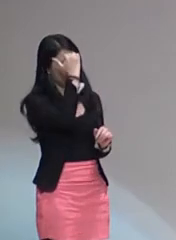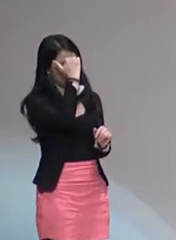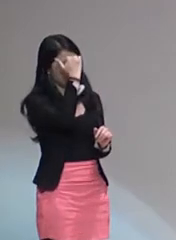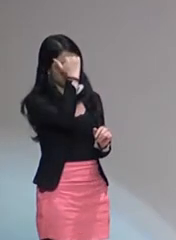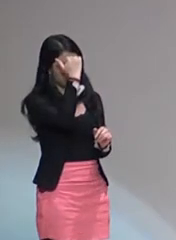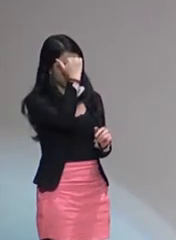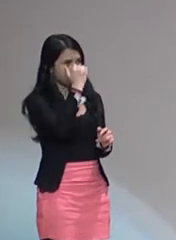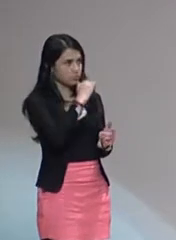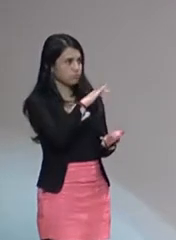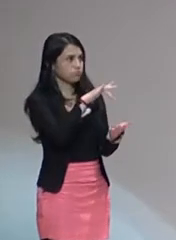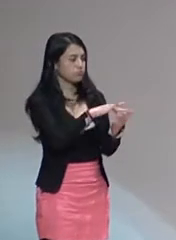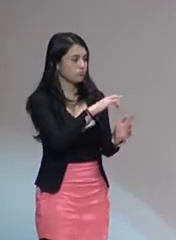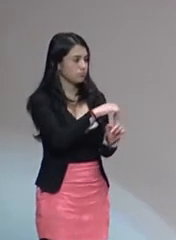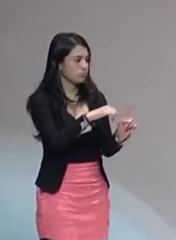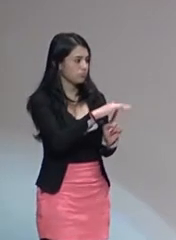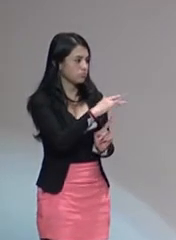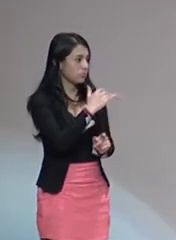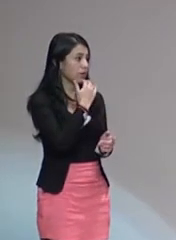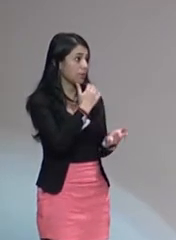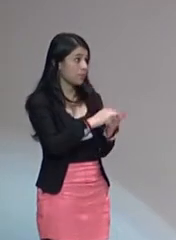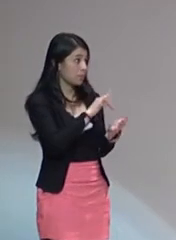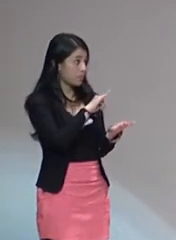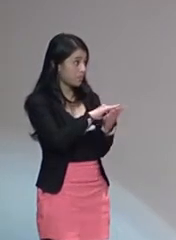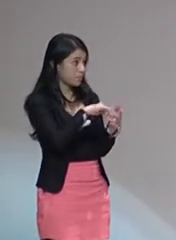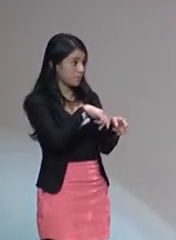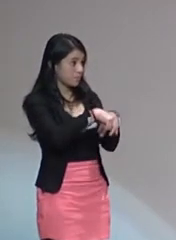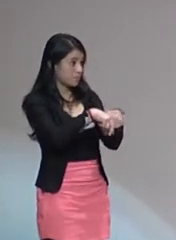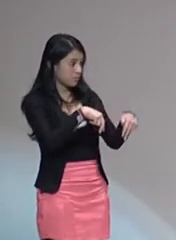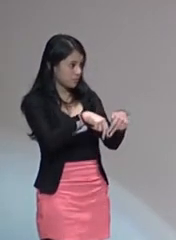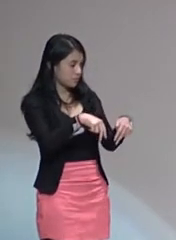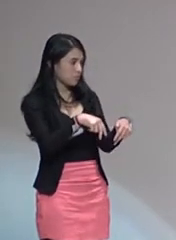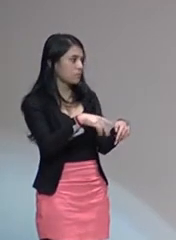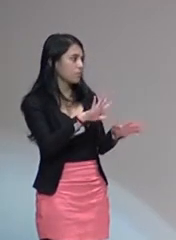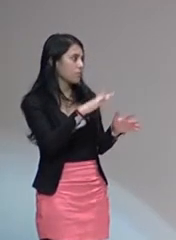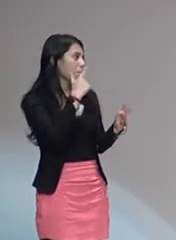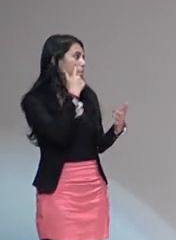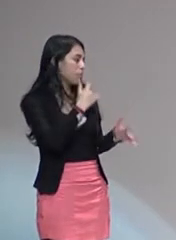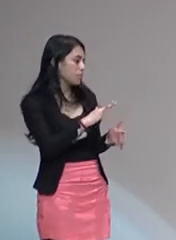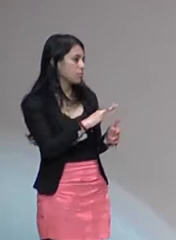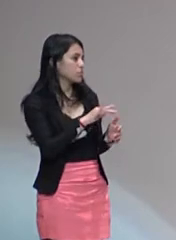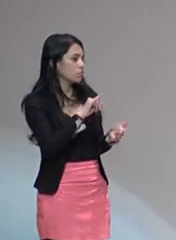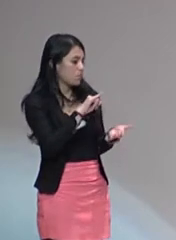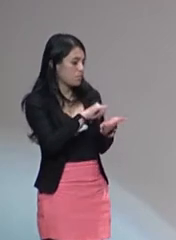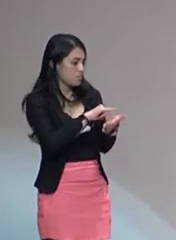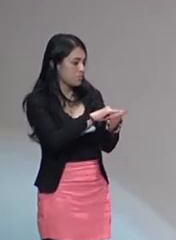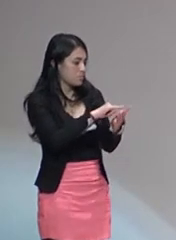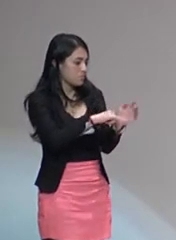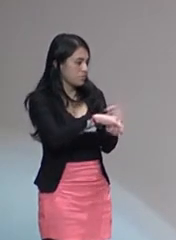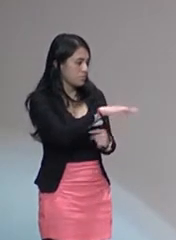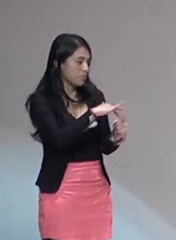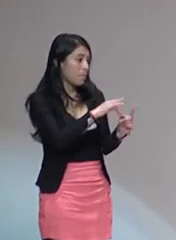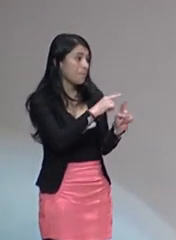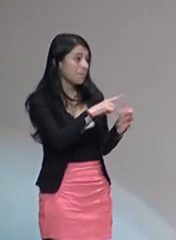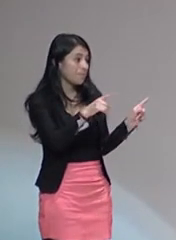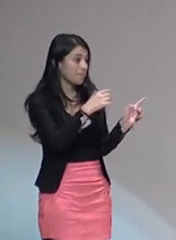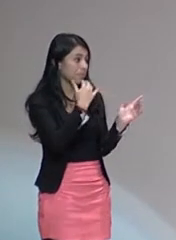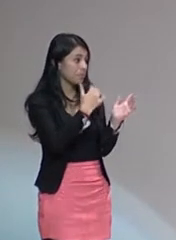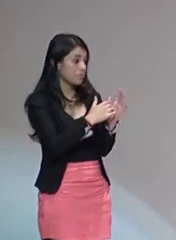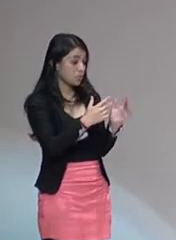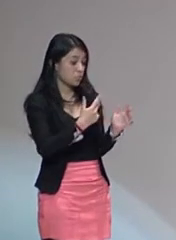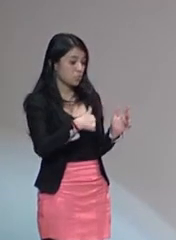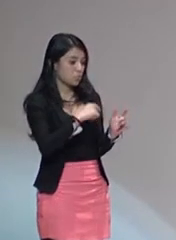normal. Porque los autores que manejan aparentemente son los mismos, pero cómo ellos